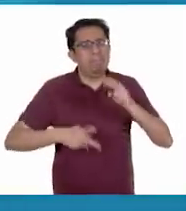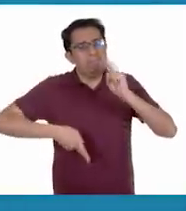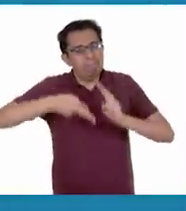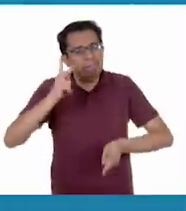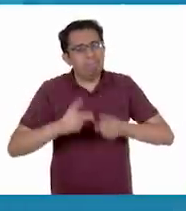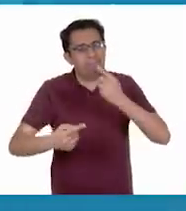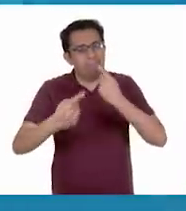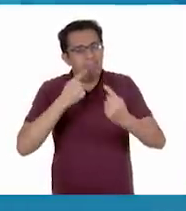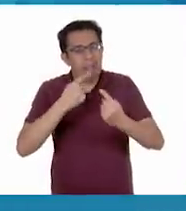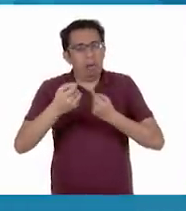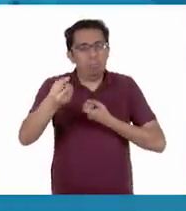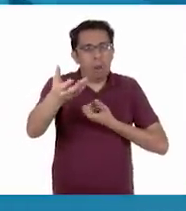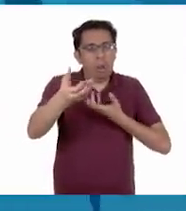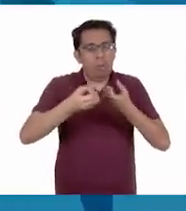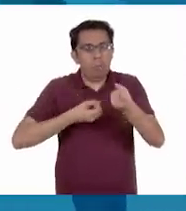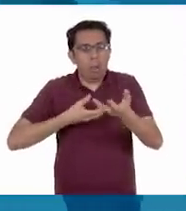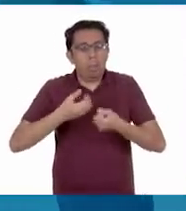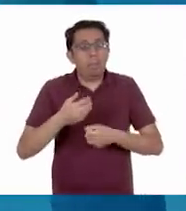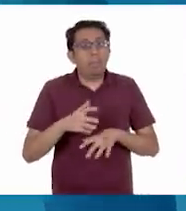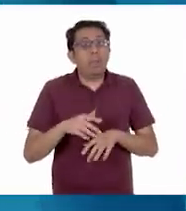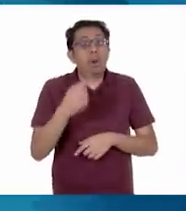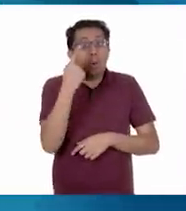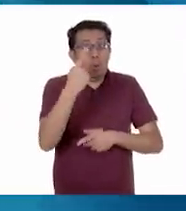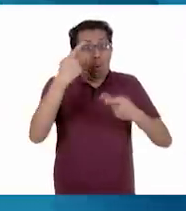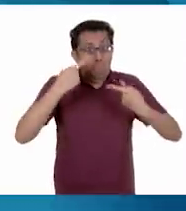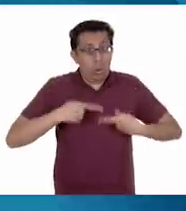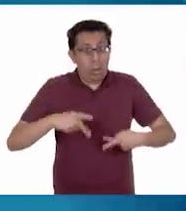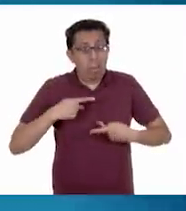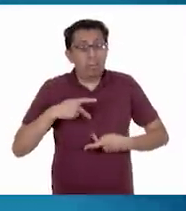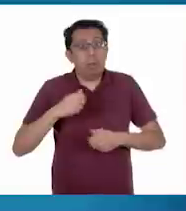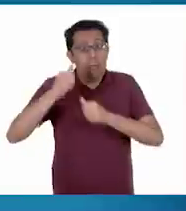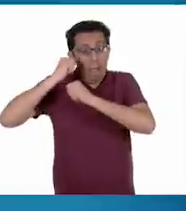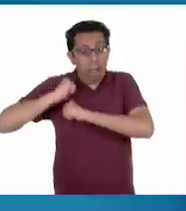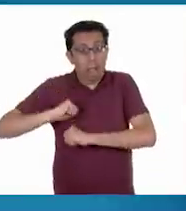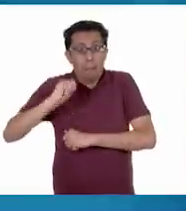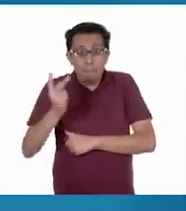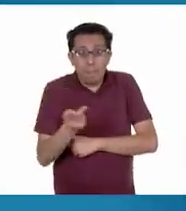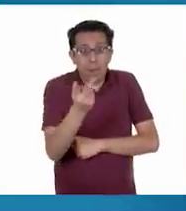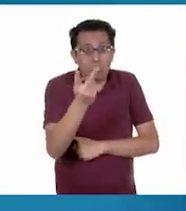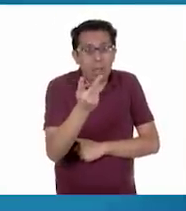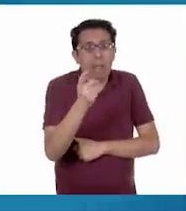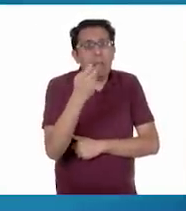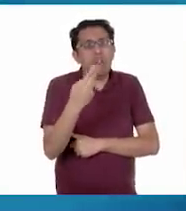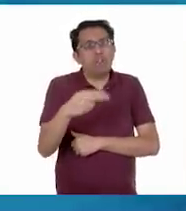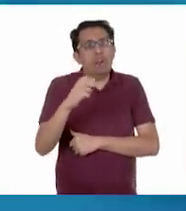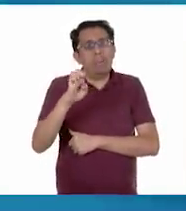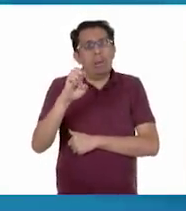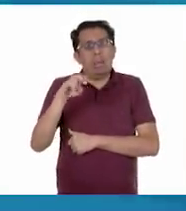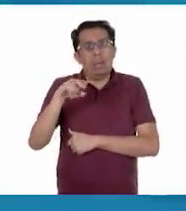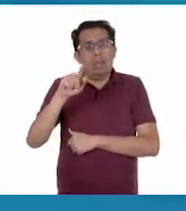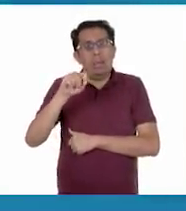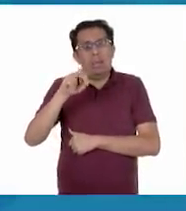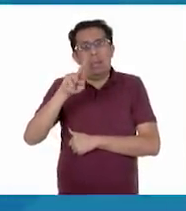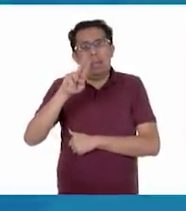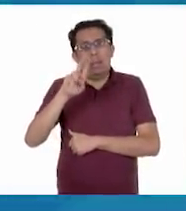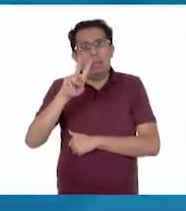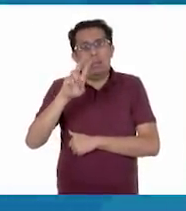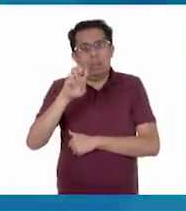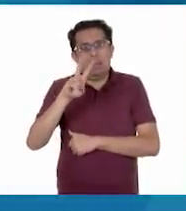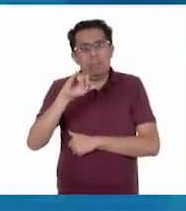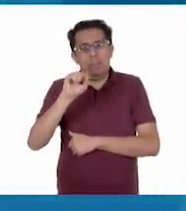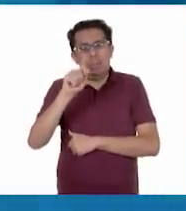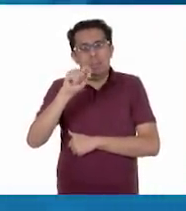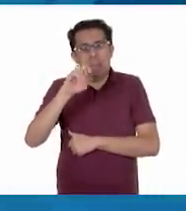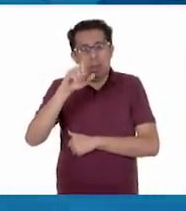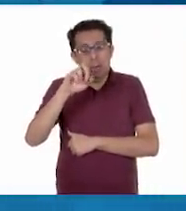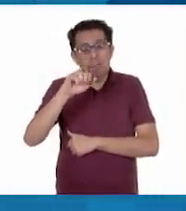este diálogo, una de las personas realiza las preguntas y se trata del entrevistador o entrevistadora, mientras